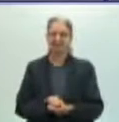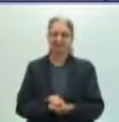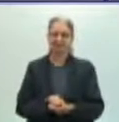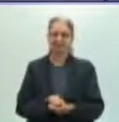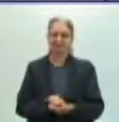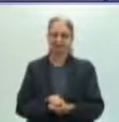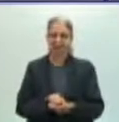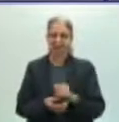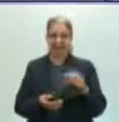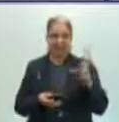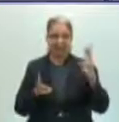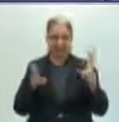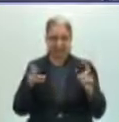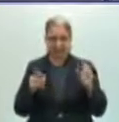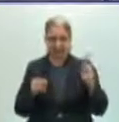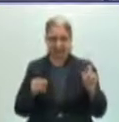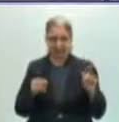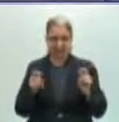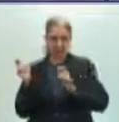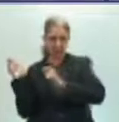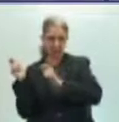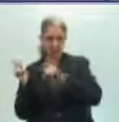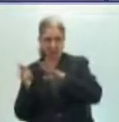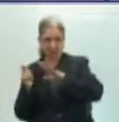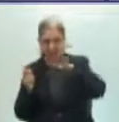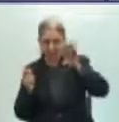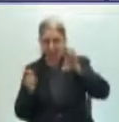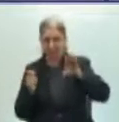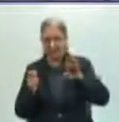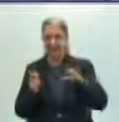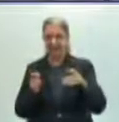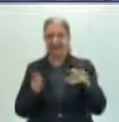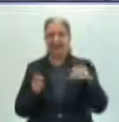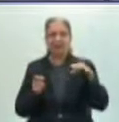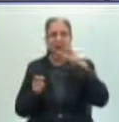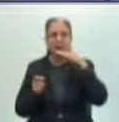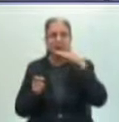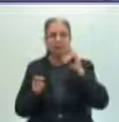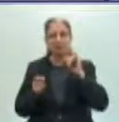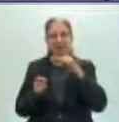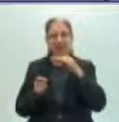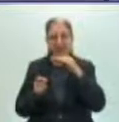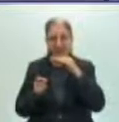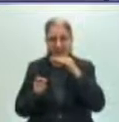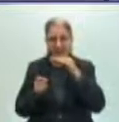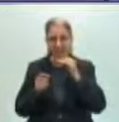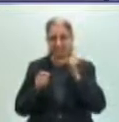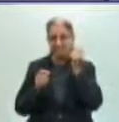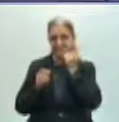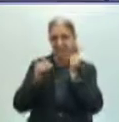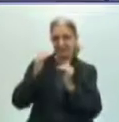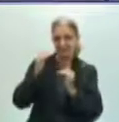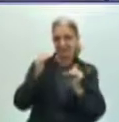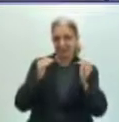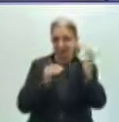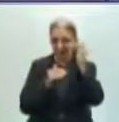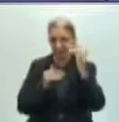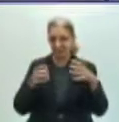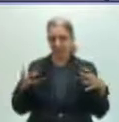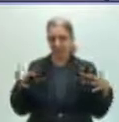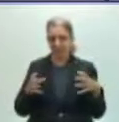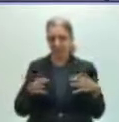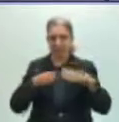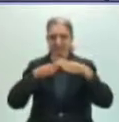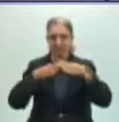La cantidad de jonrones conectados por el equipo Industriales exceden 5 a los bateados por el